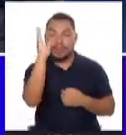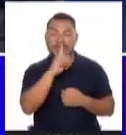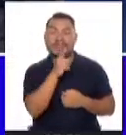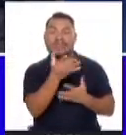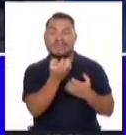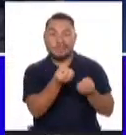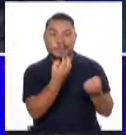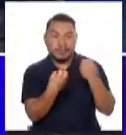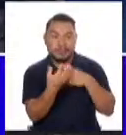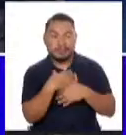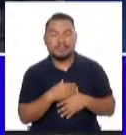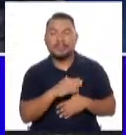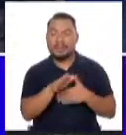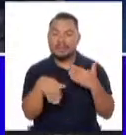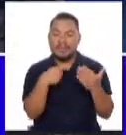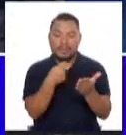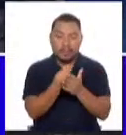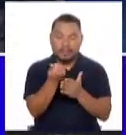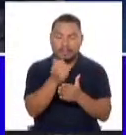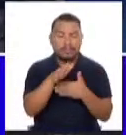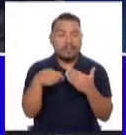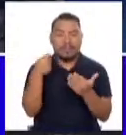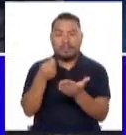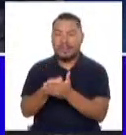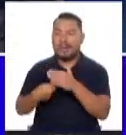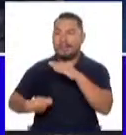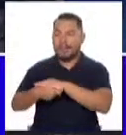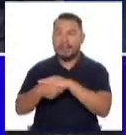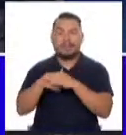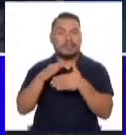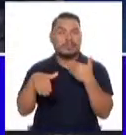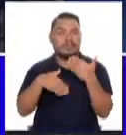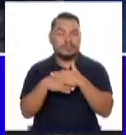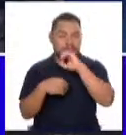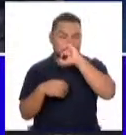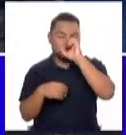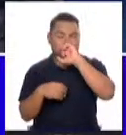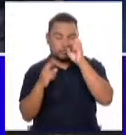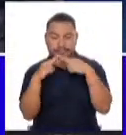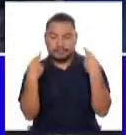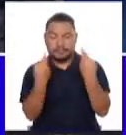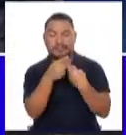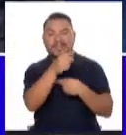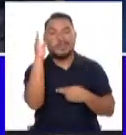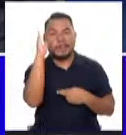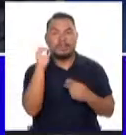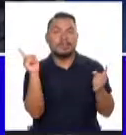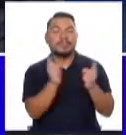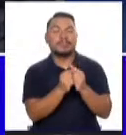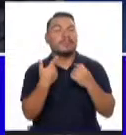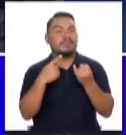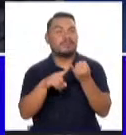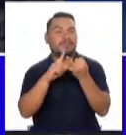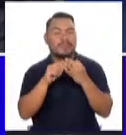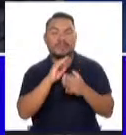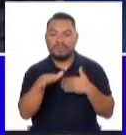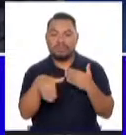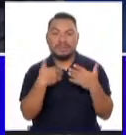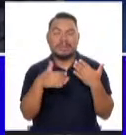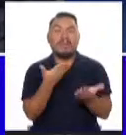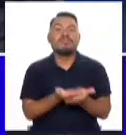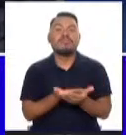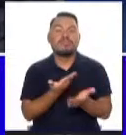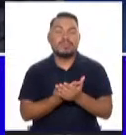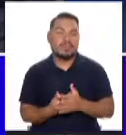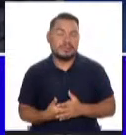la ruta del dinero, todo lo que se ha pagado, la reunión que se realizó en Brasil, etcétera, todo estaría aprobado.